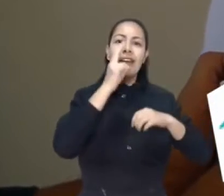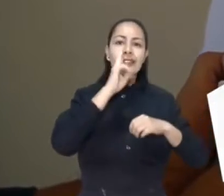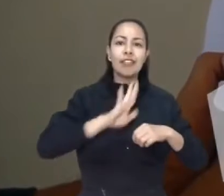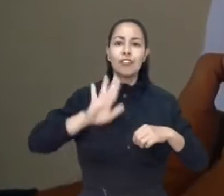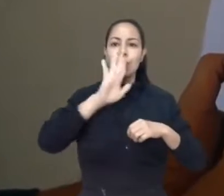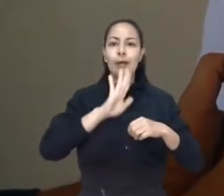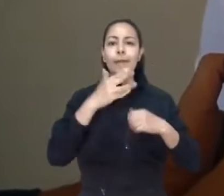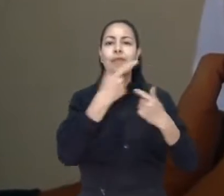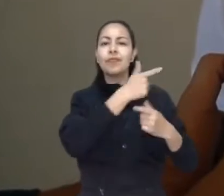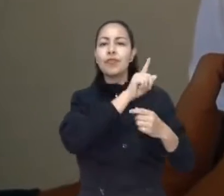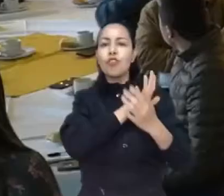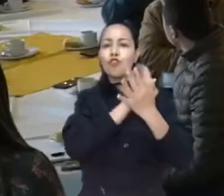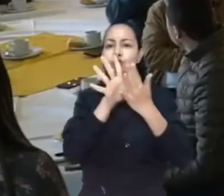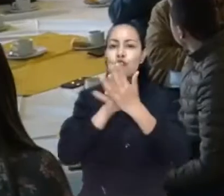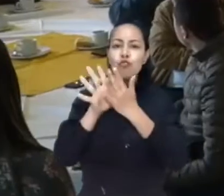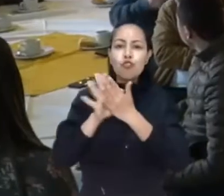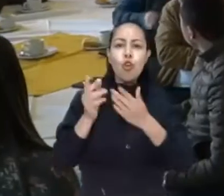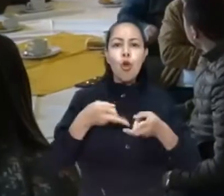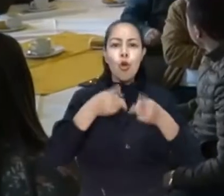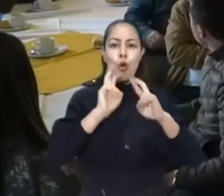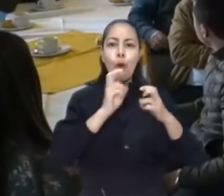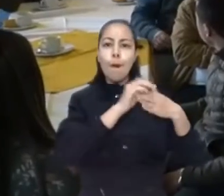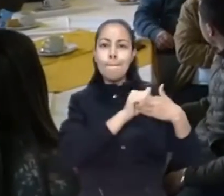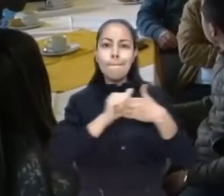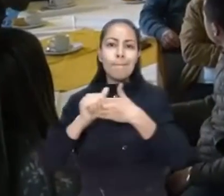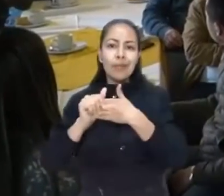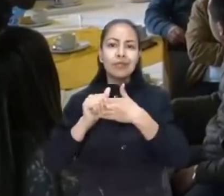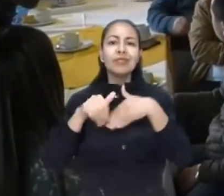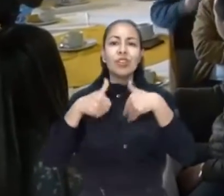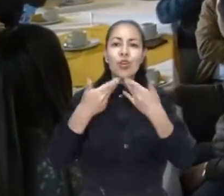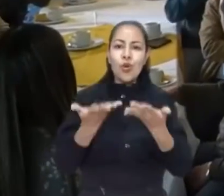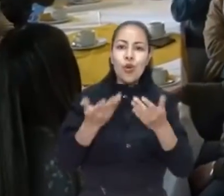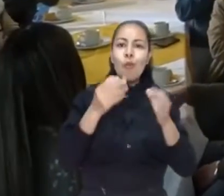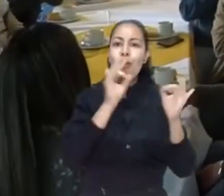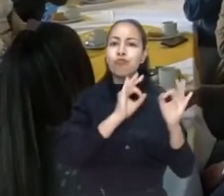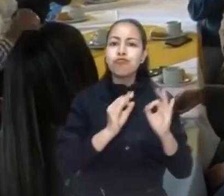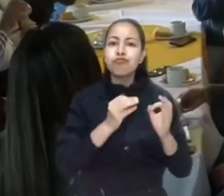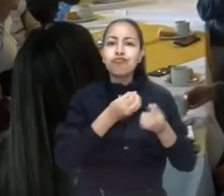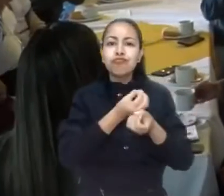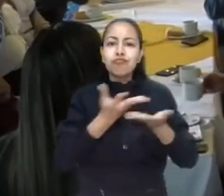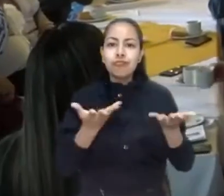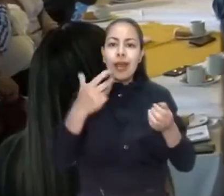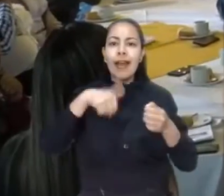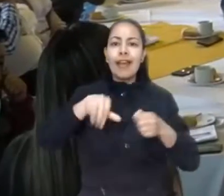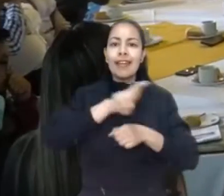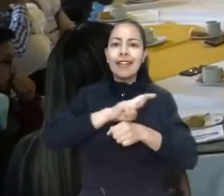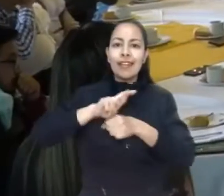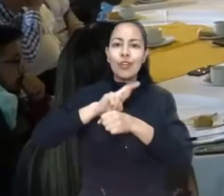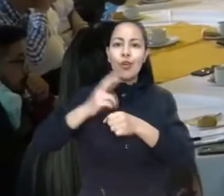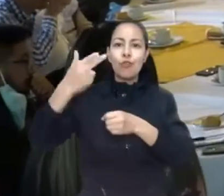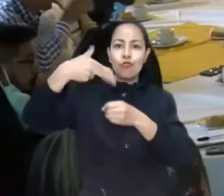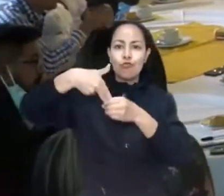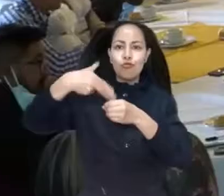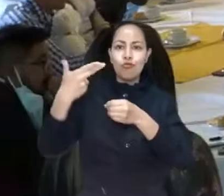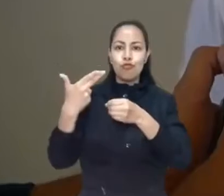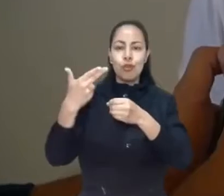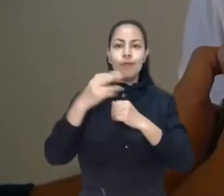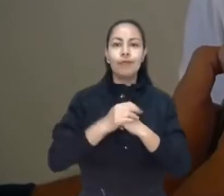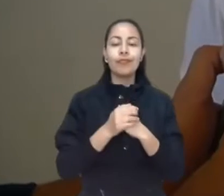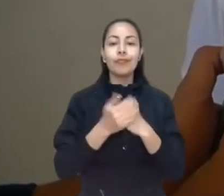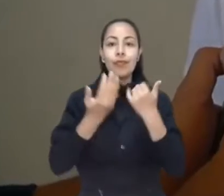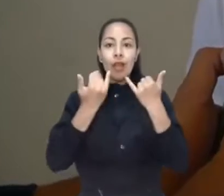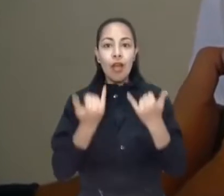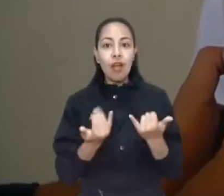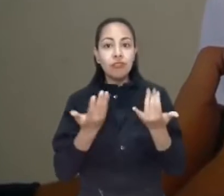la socialización de la nueva metodología en torno a la distribución del combustible en la región. Afortunadamente